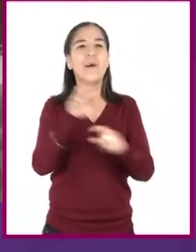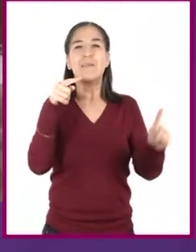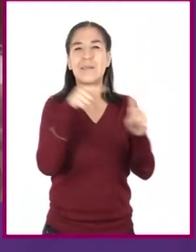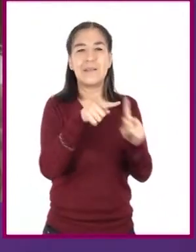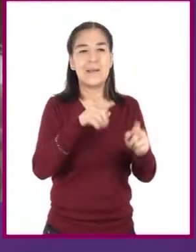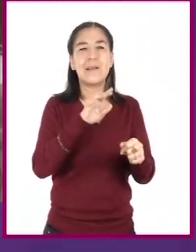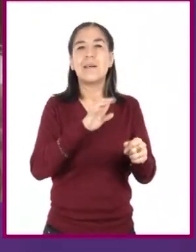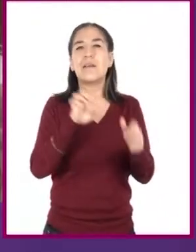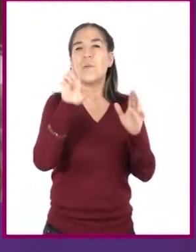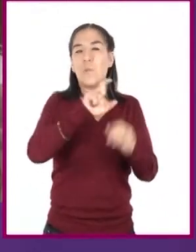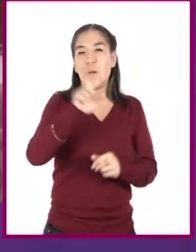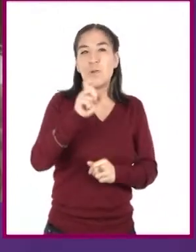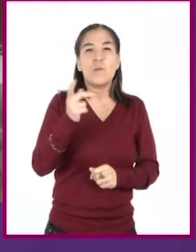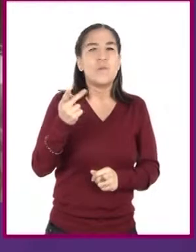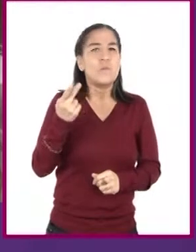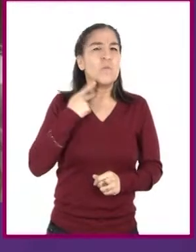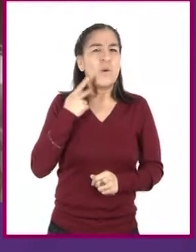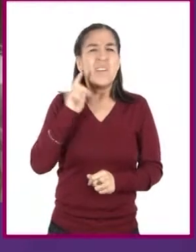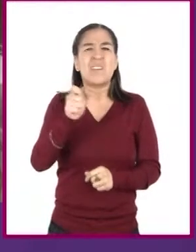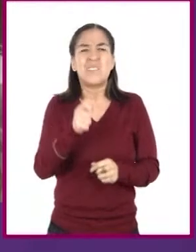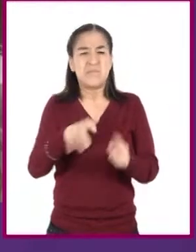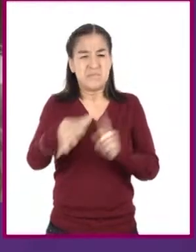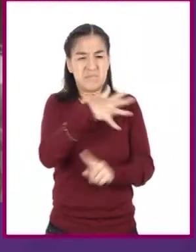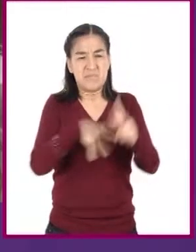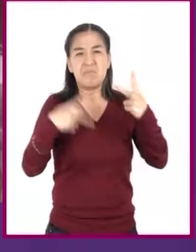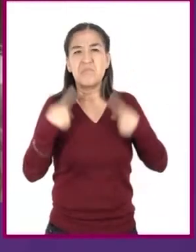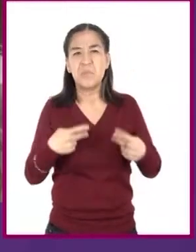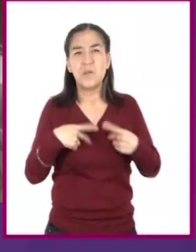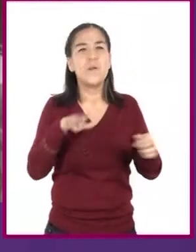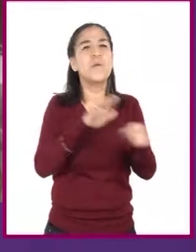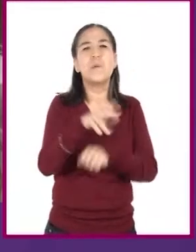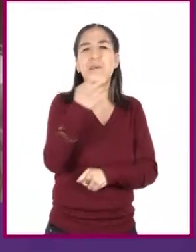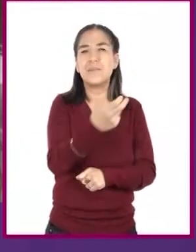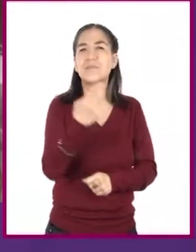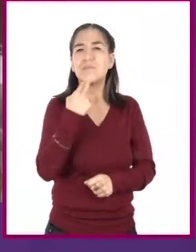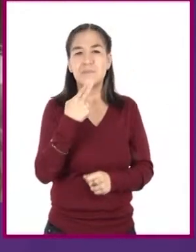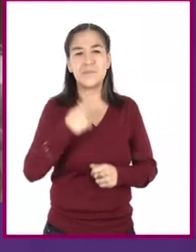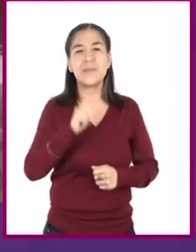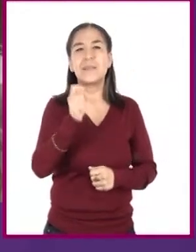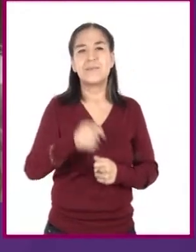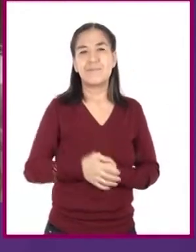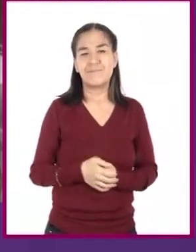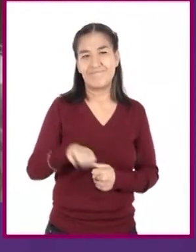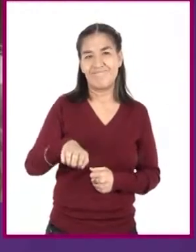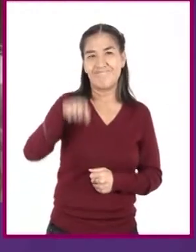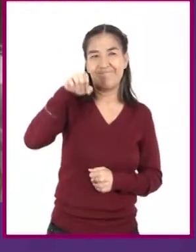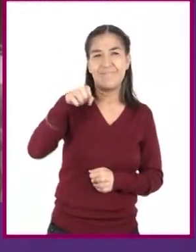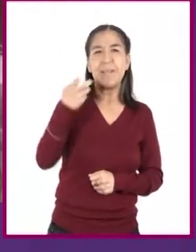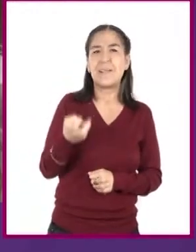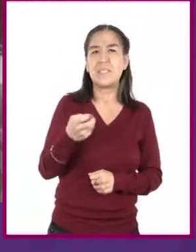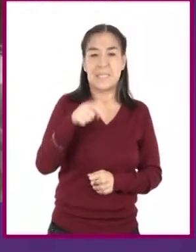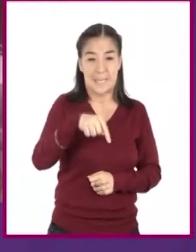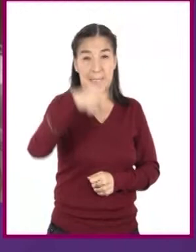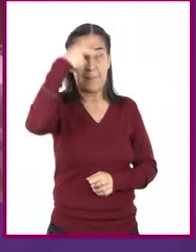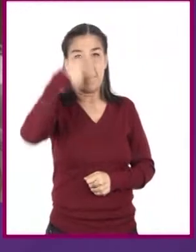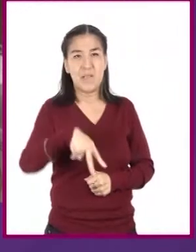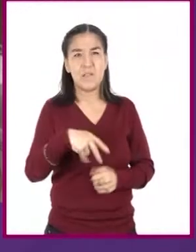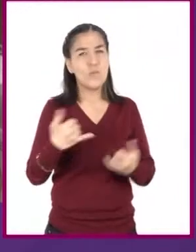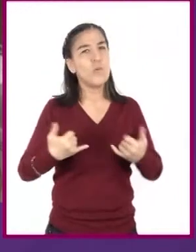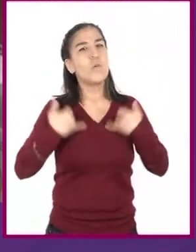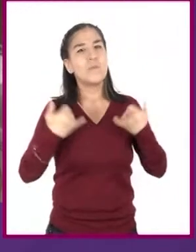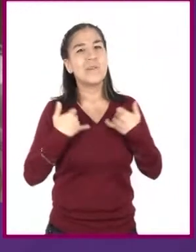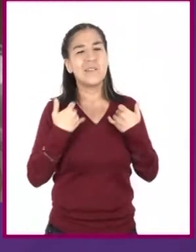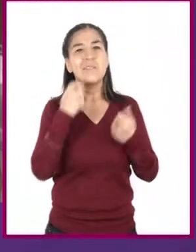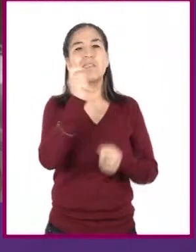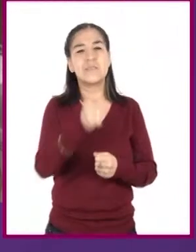hablamos de políticas públicas. Uno de estos parámetros o estas herramientas es la edad. En México, ser joven